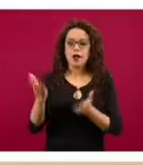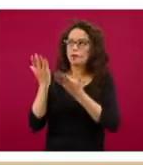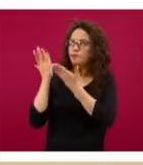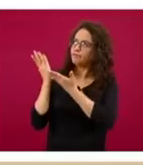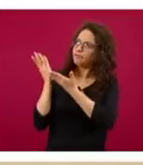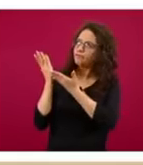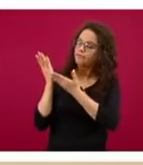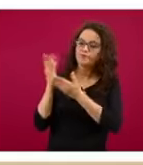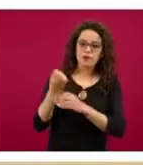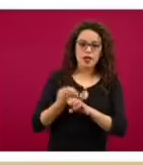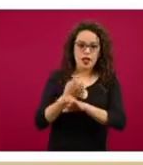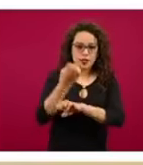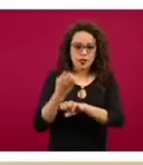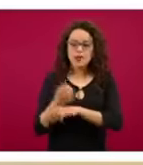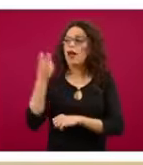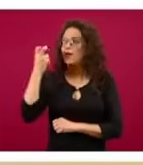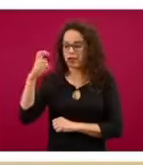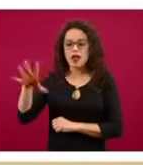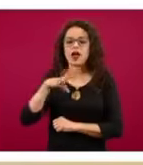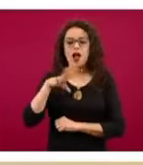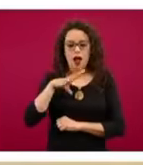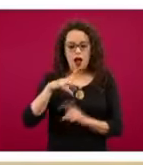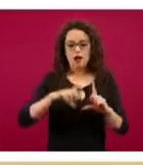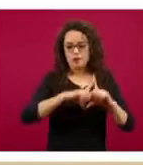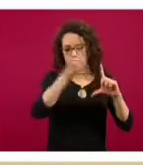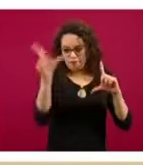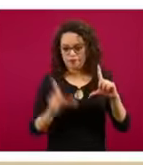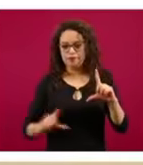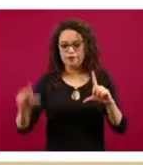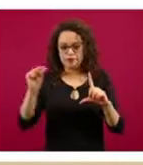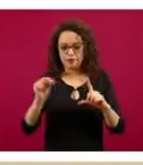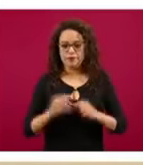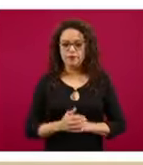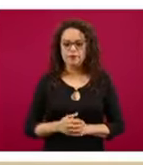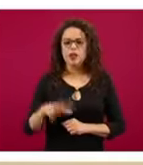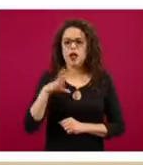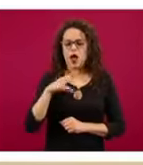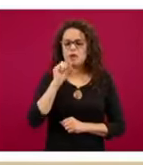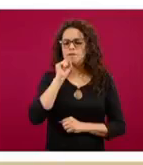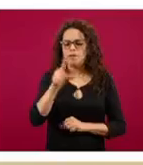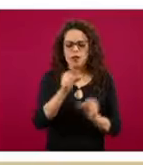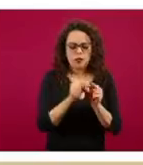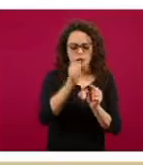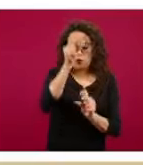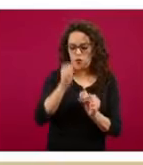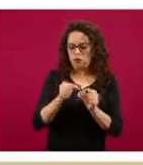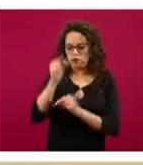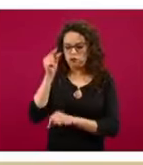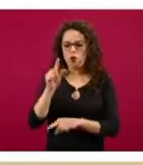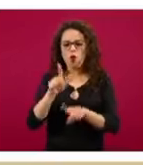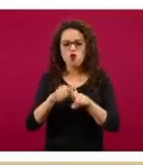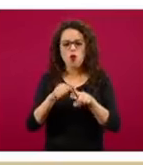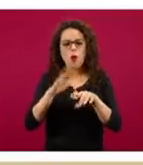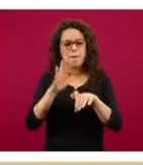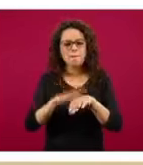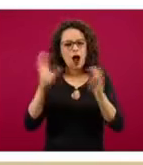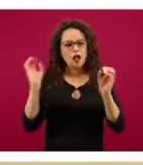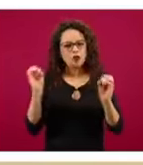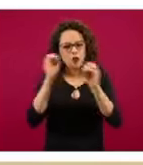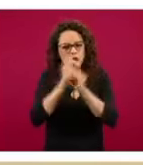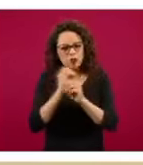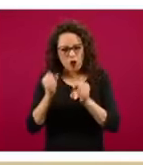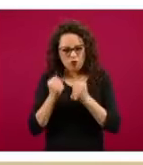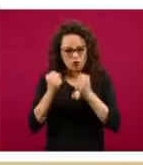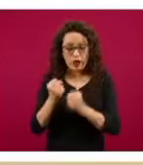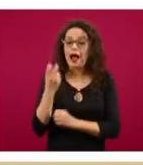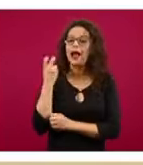han presentado, están lógicamente graficadas también en el color más rojo más intenso, las entidades